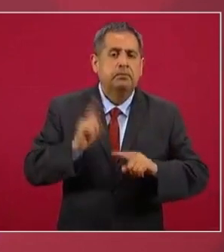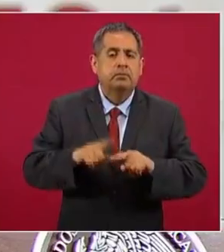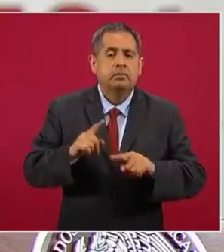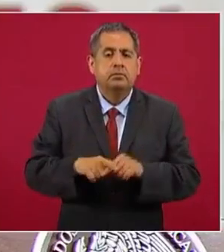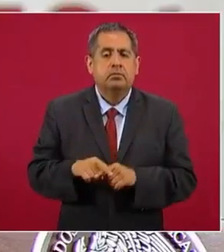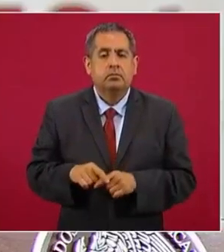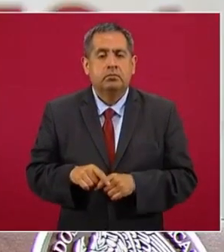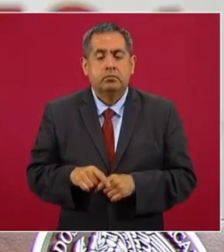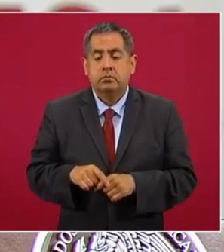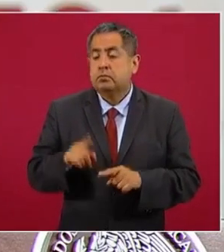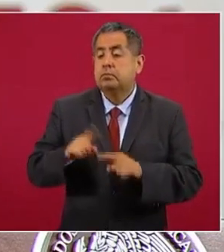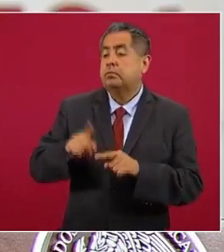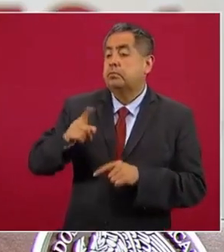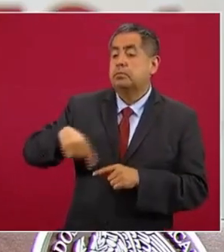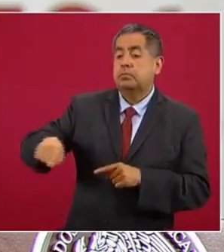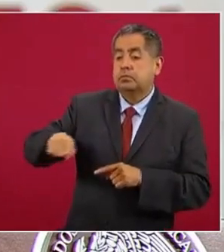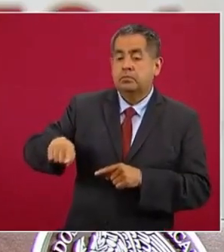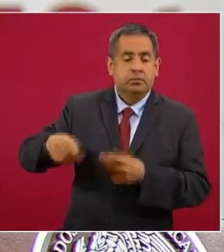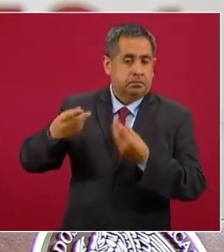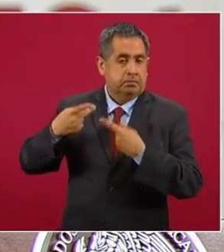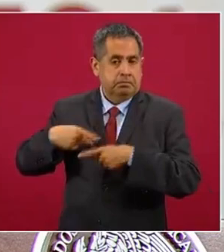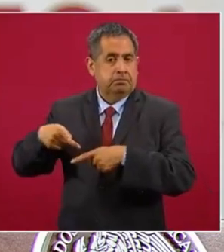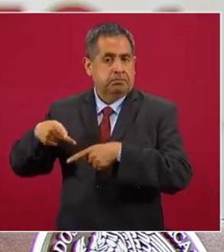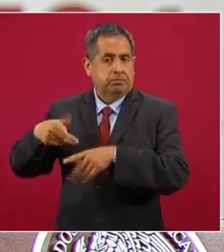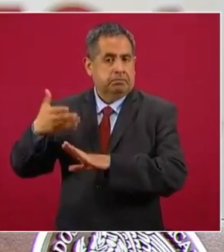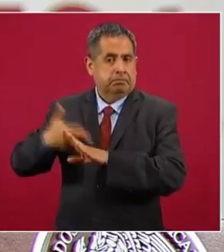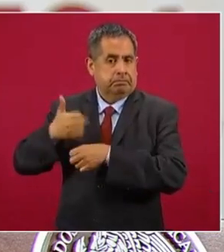los afectados